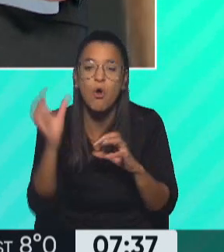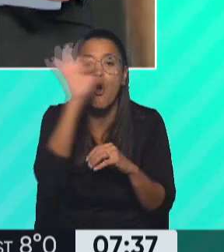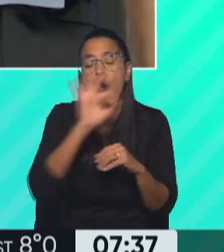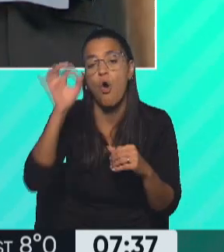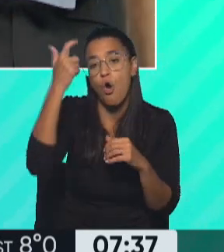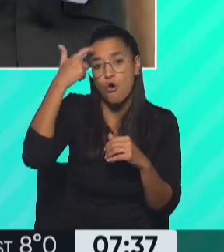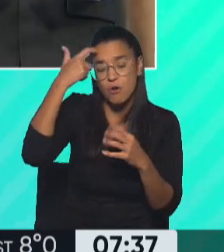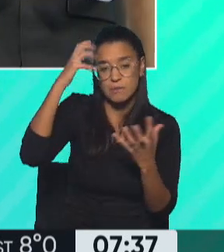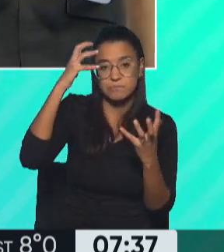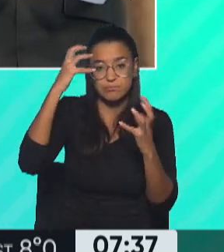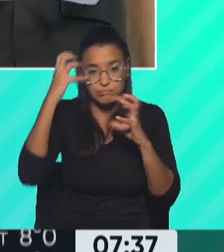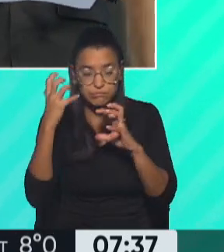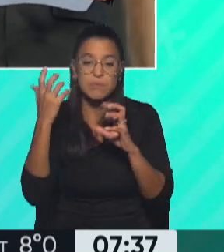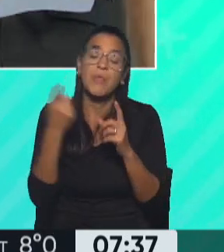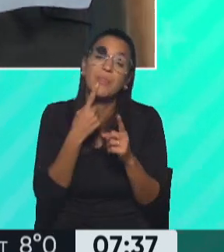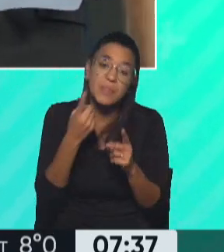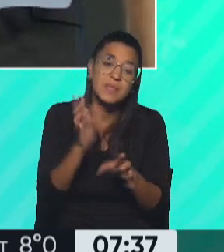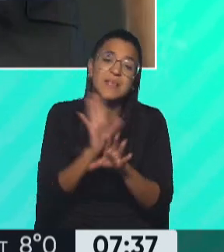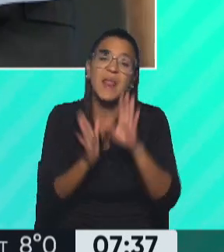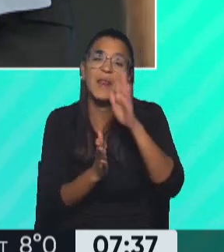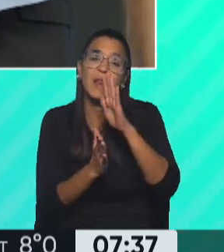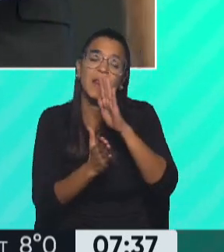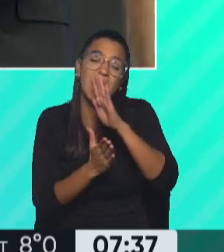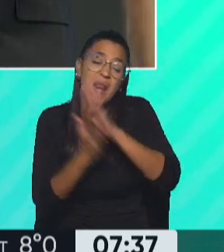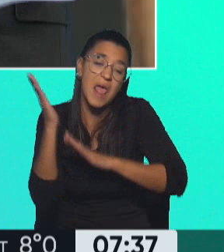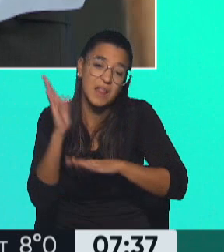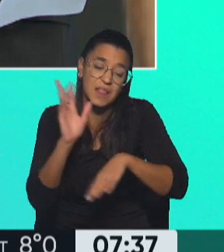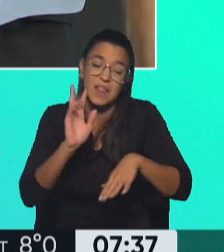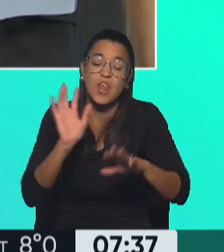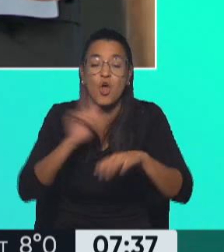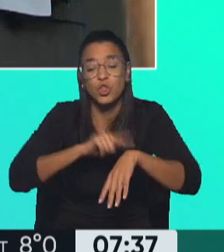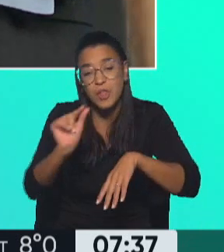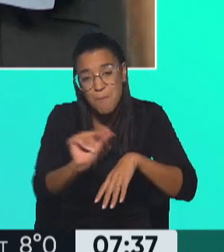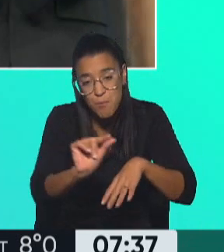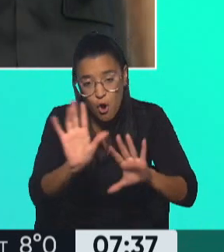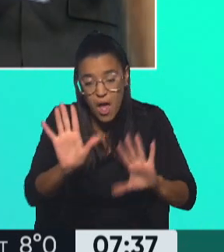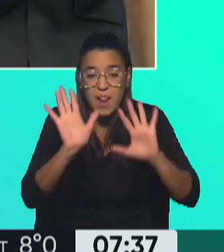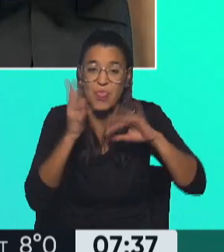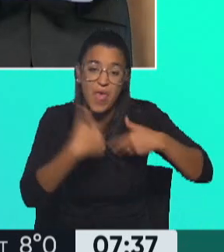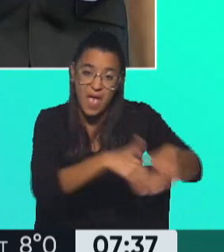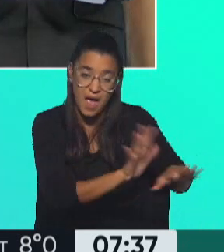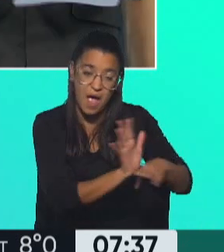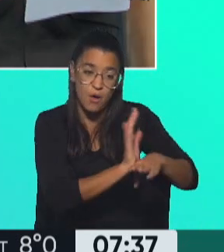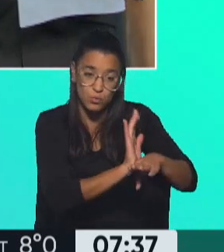capacidades cognitivas. Hablan de un retiro por lo menos temporal, porque, bueno,